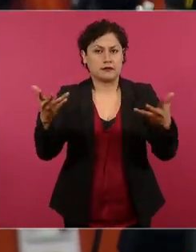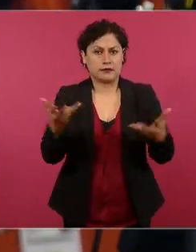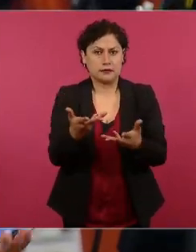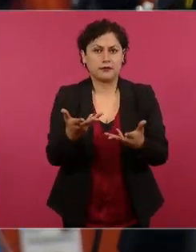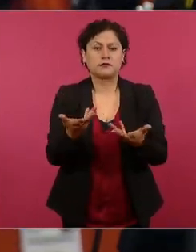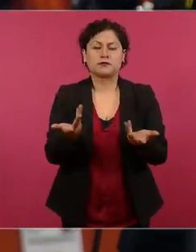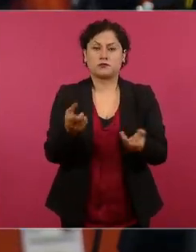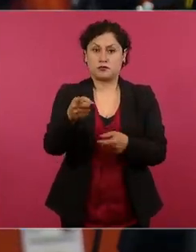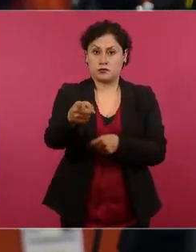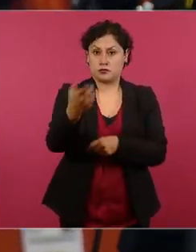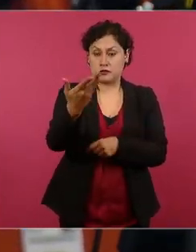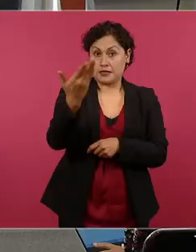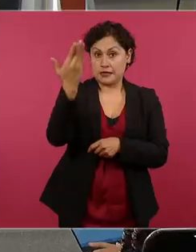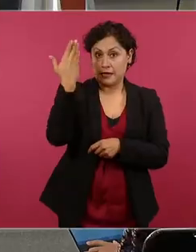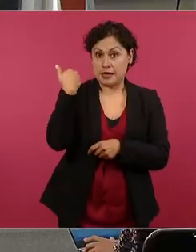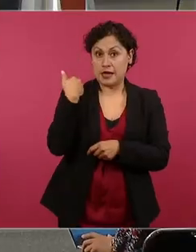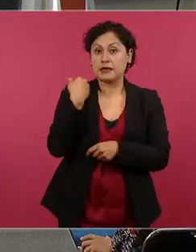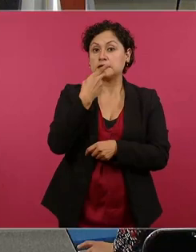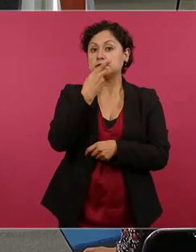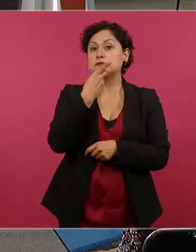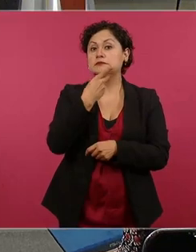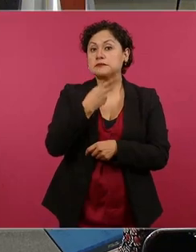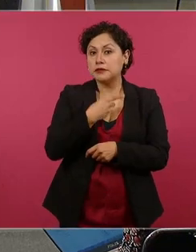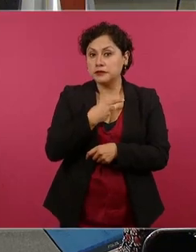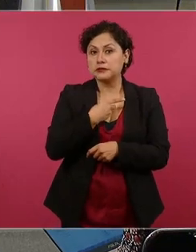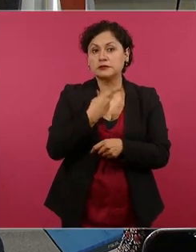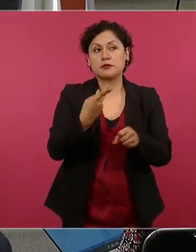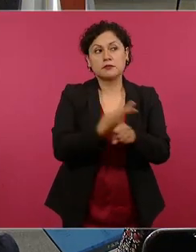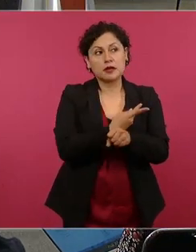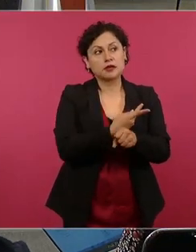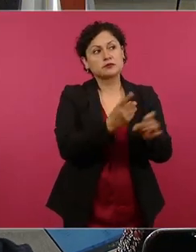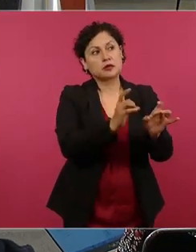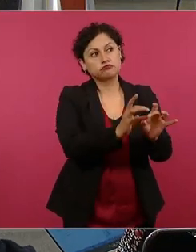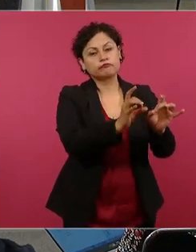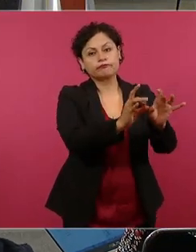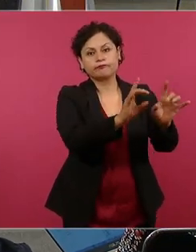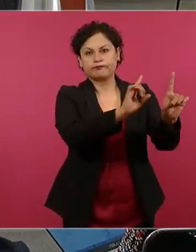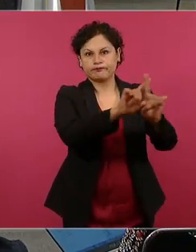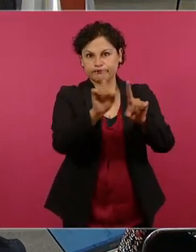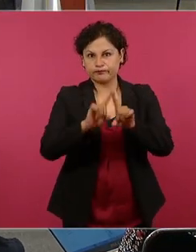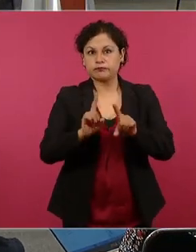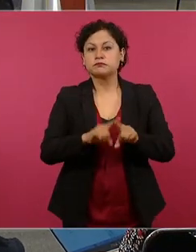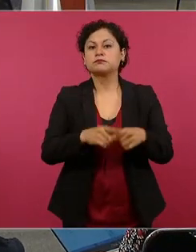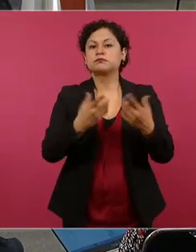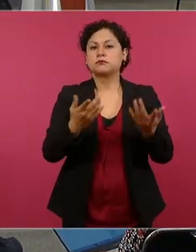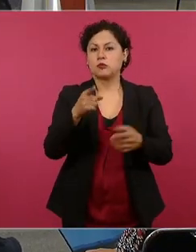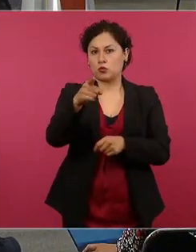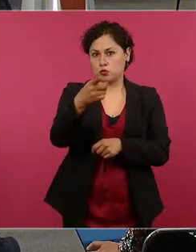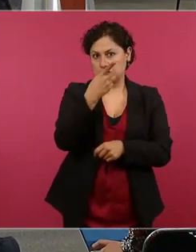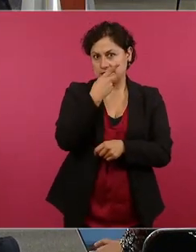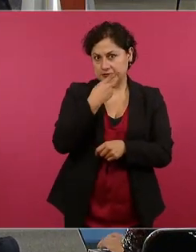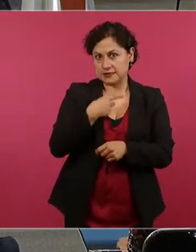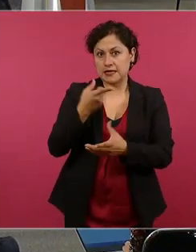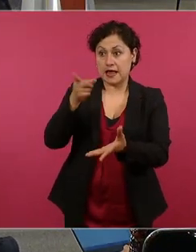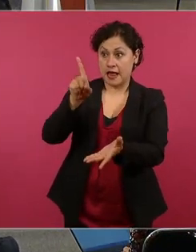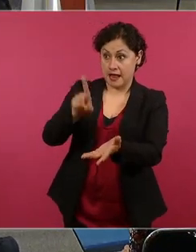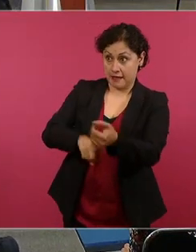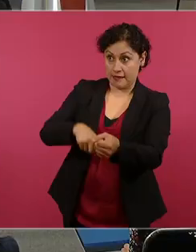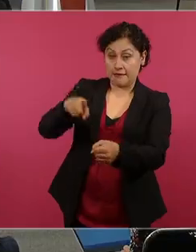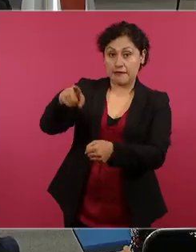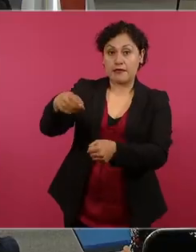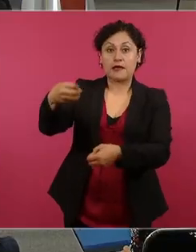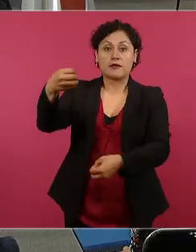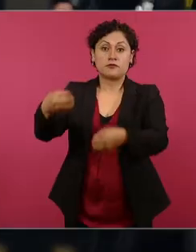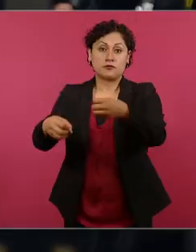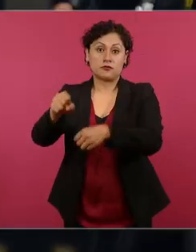con anteriores administraciones o de los que usted ubica que hay de dos grupos dentro de la propia Corte, por ejemplo, que hay quienes están